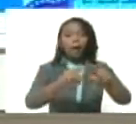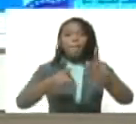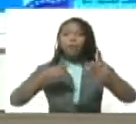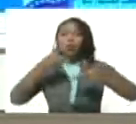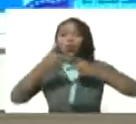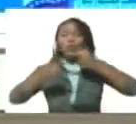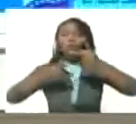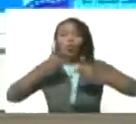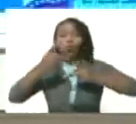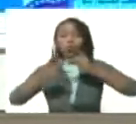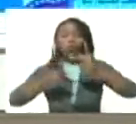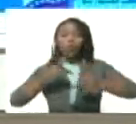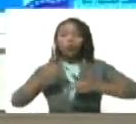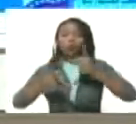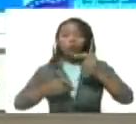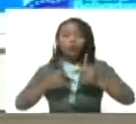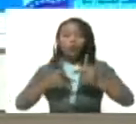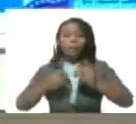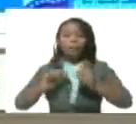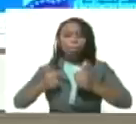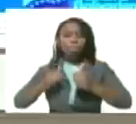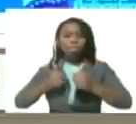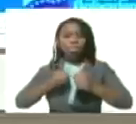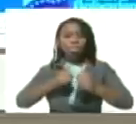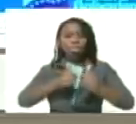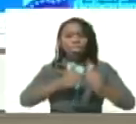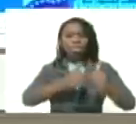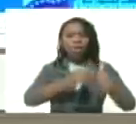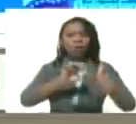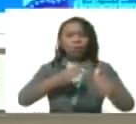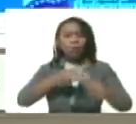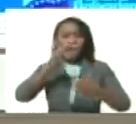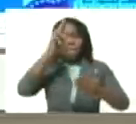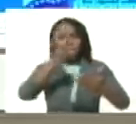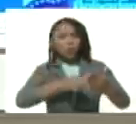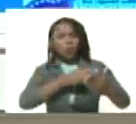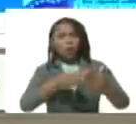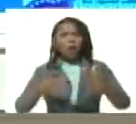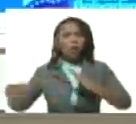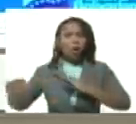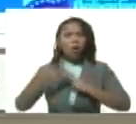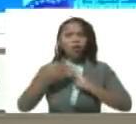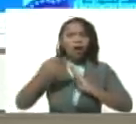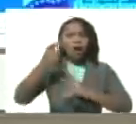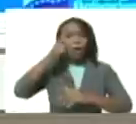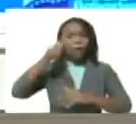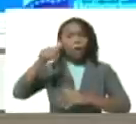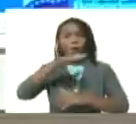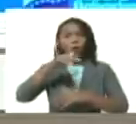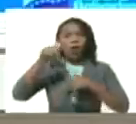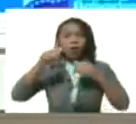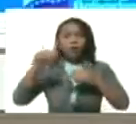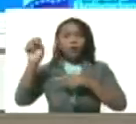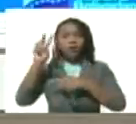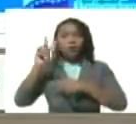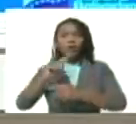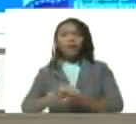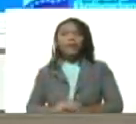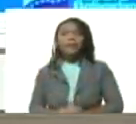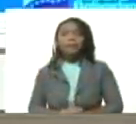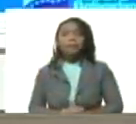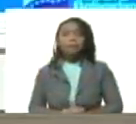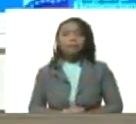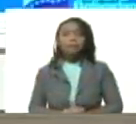política de persecución y exterminio contra nuestros connacionales.